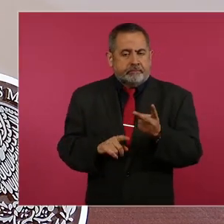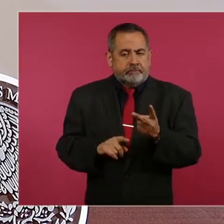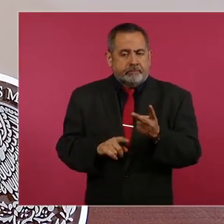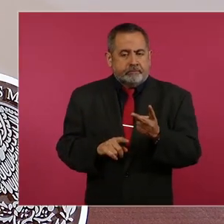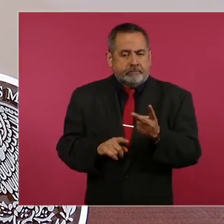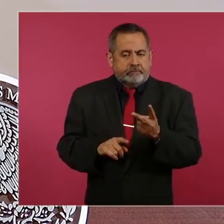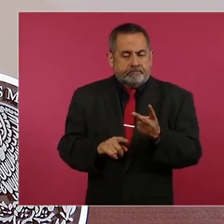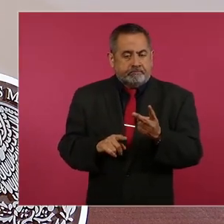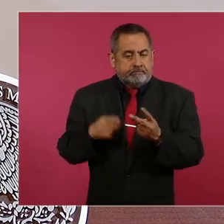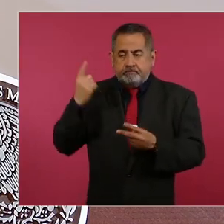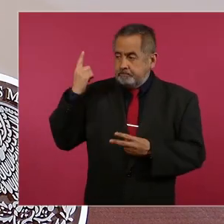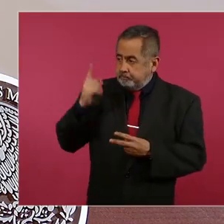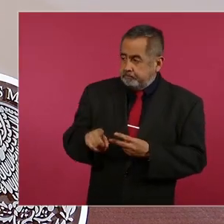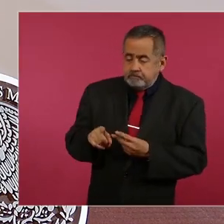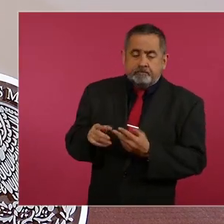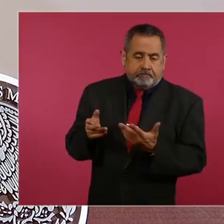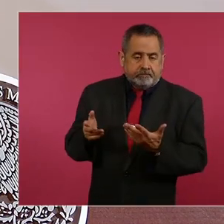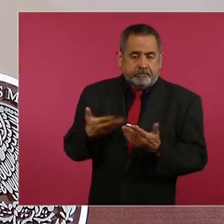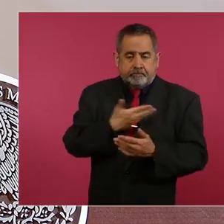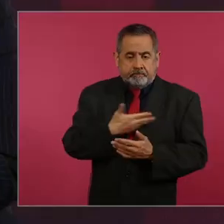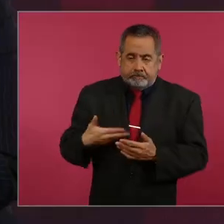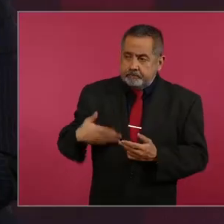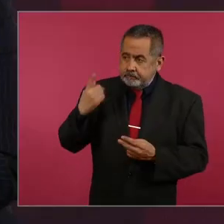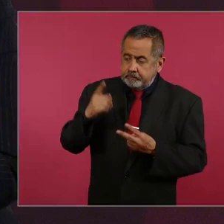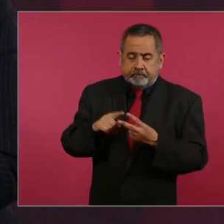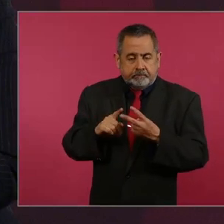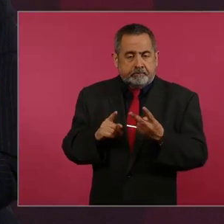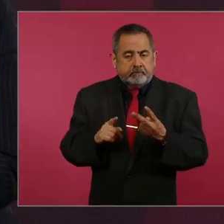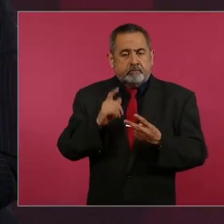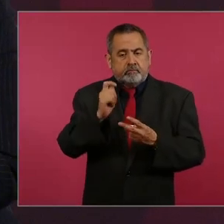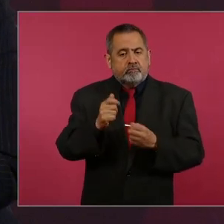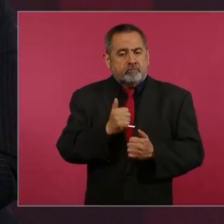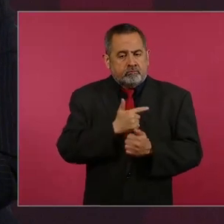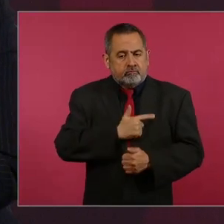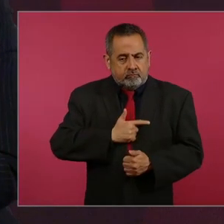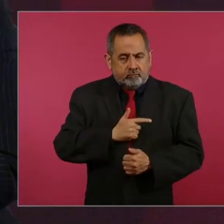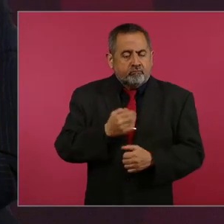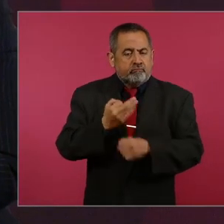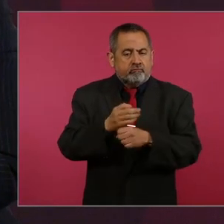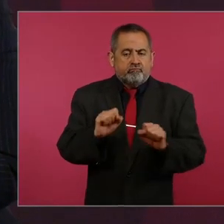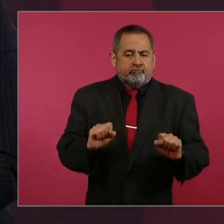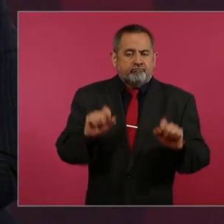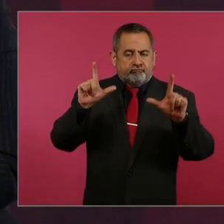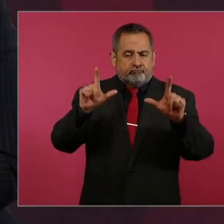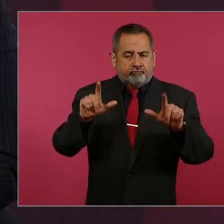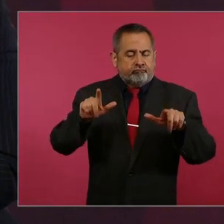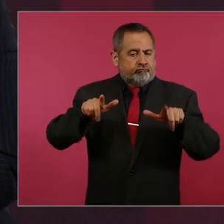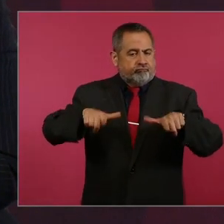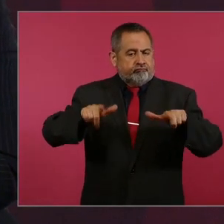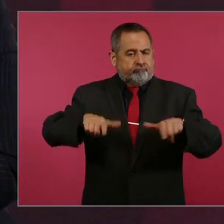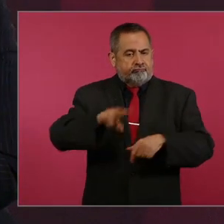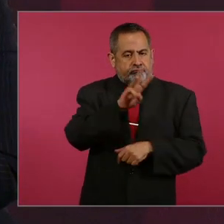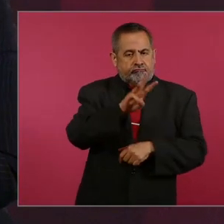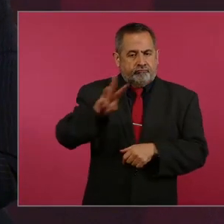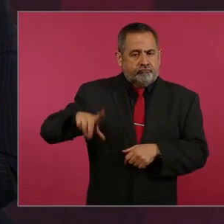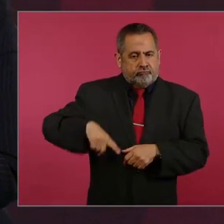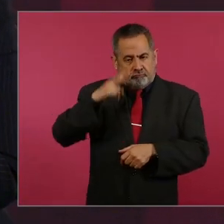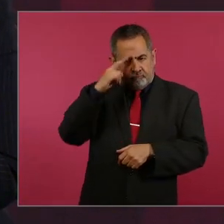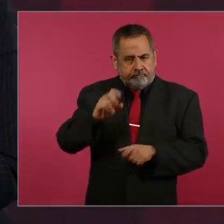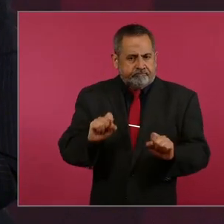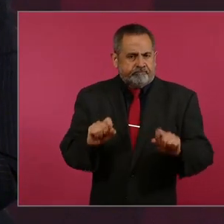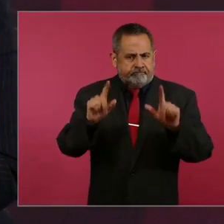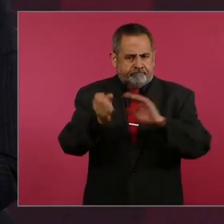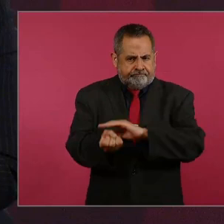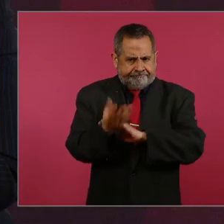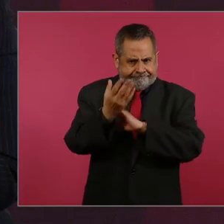conforme a la instrucción del presidente, con mucho gusto vamos a subir a la página de gobierno de México los